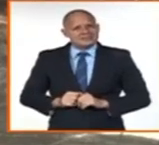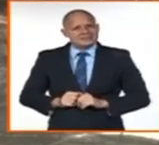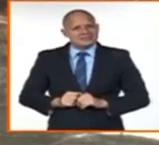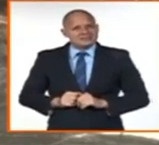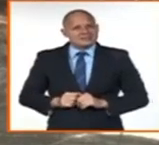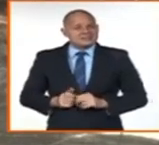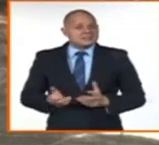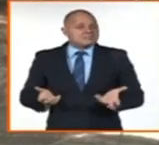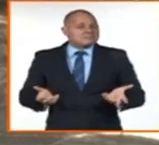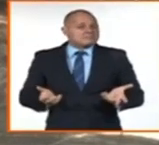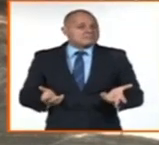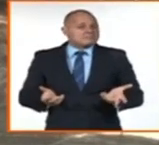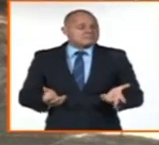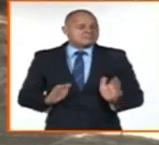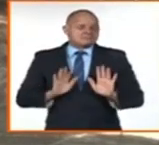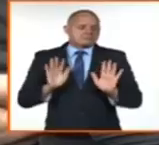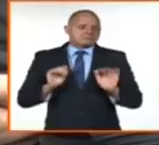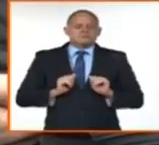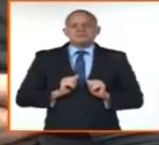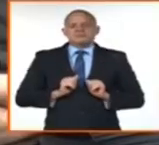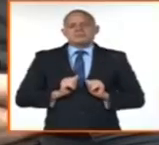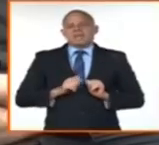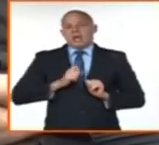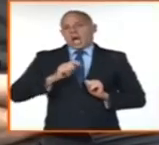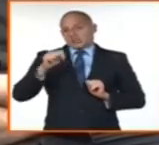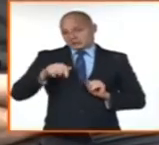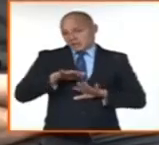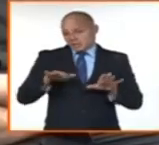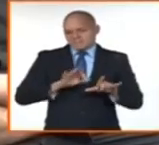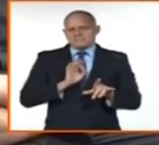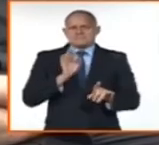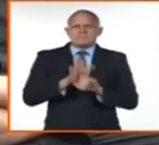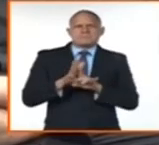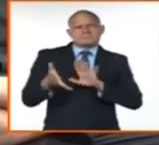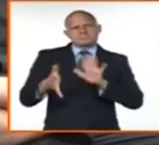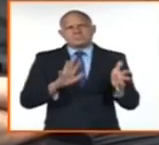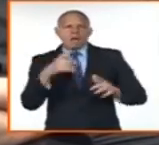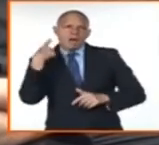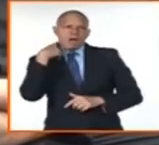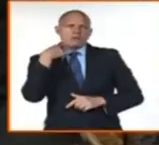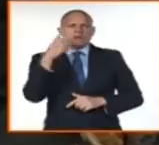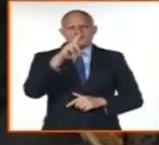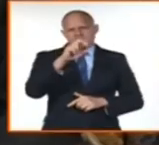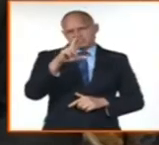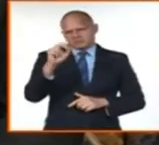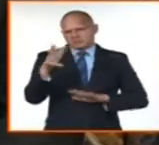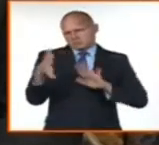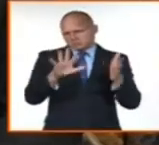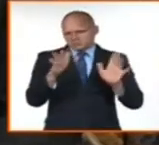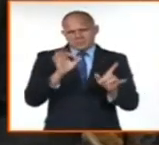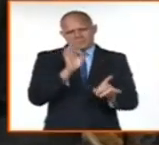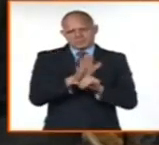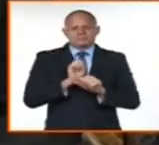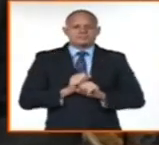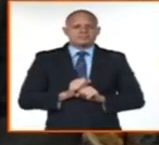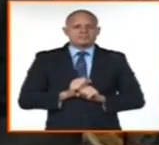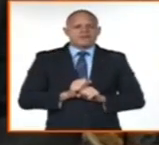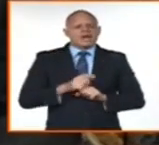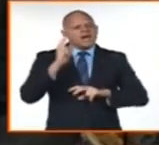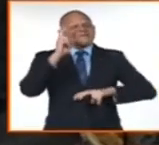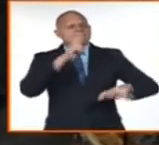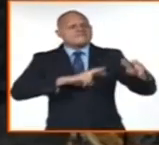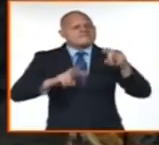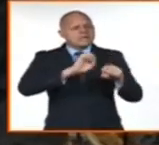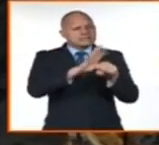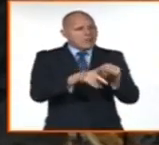habíamos empezado a estudiar el tema de la COVID a principios del 2020 porque científicos nuestros que trabajan en una empresa